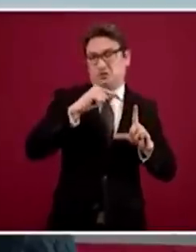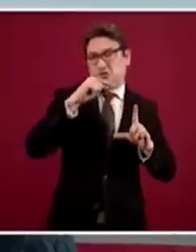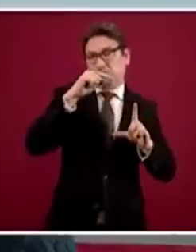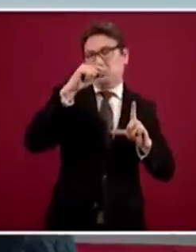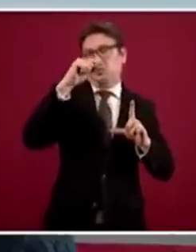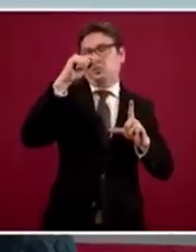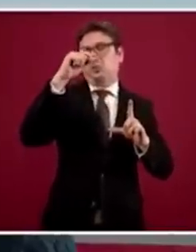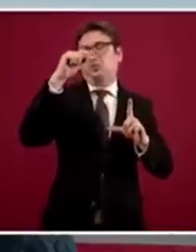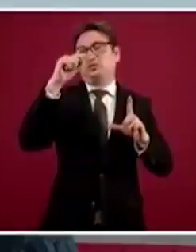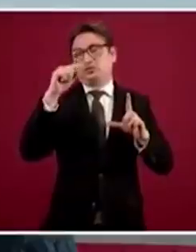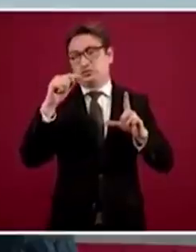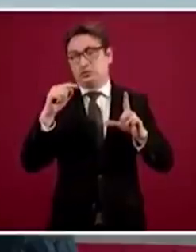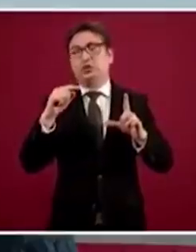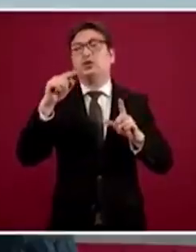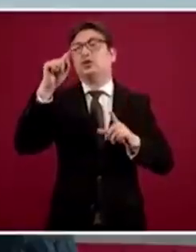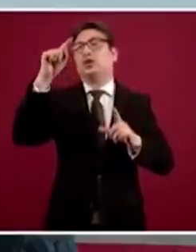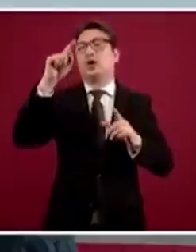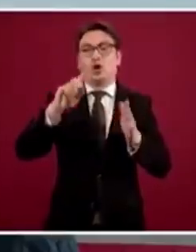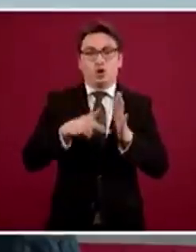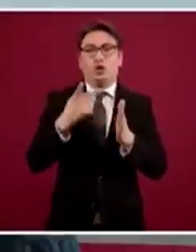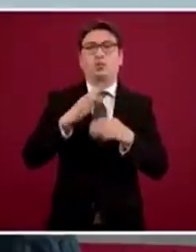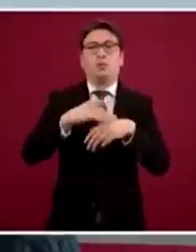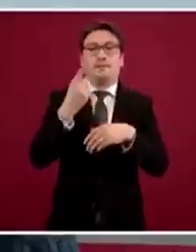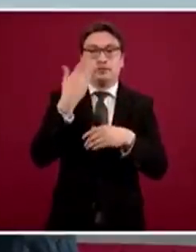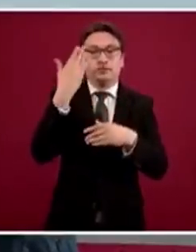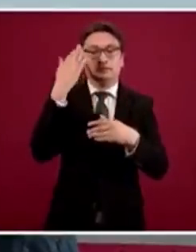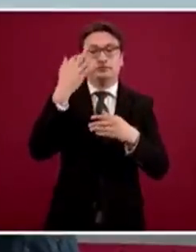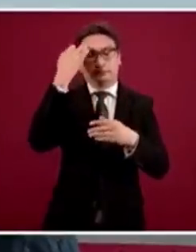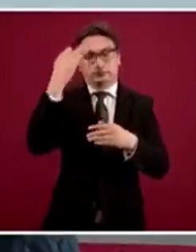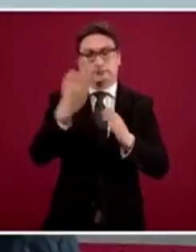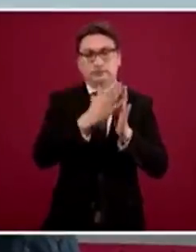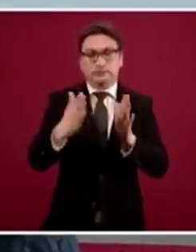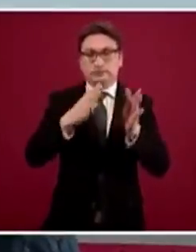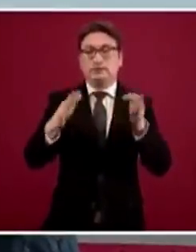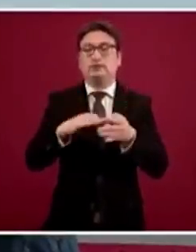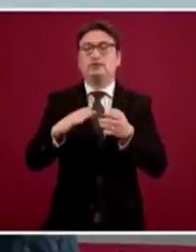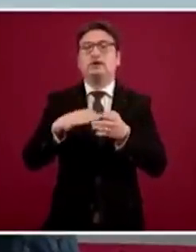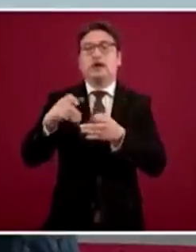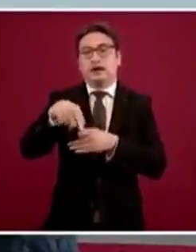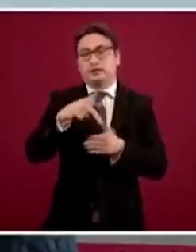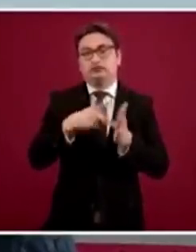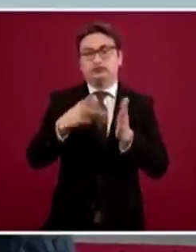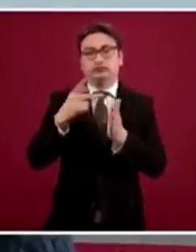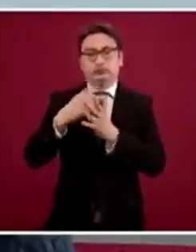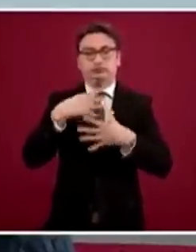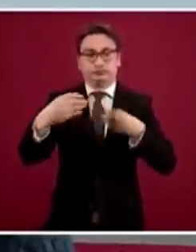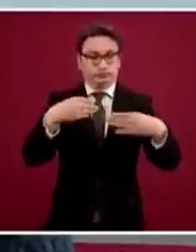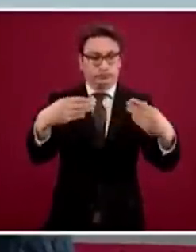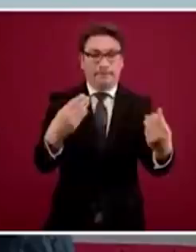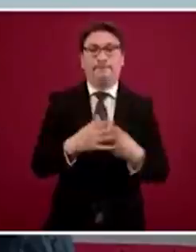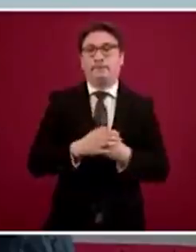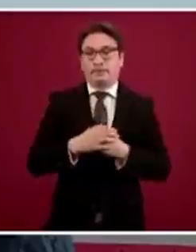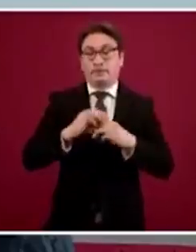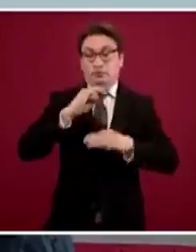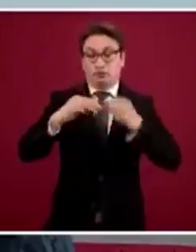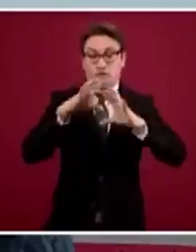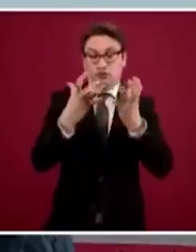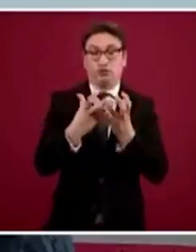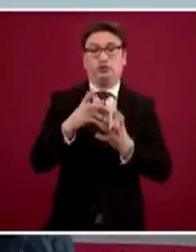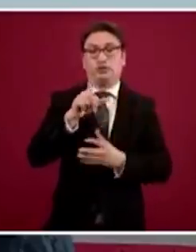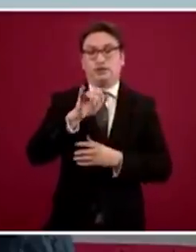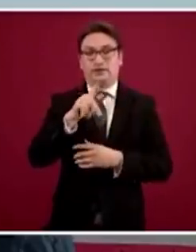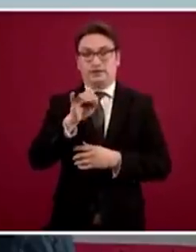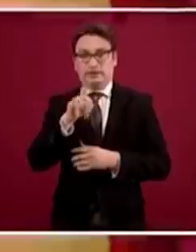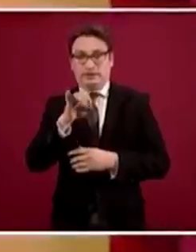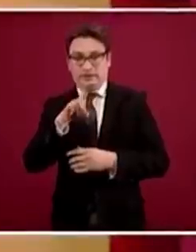a repuntar porque estaremos en una epidemia activa la letalidad global lentamente va